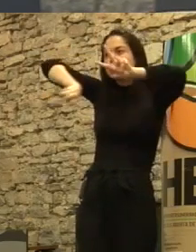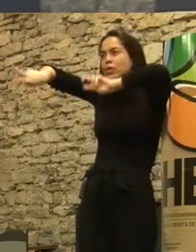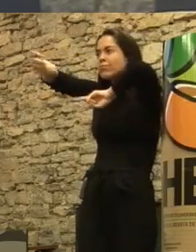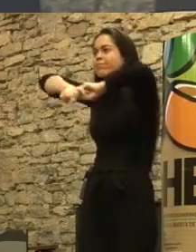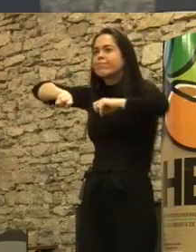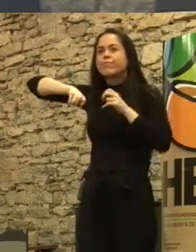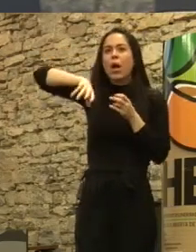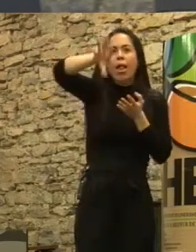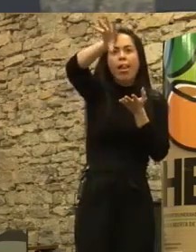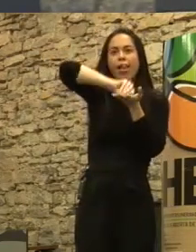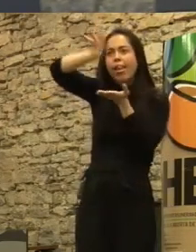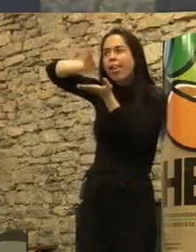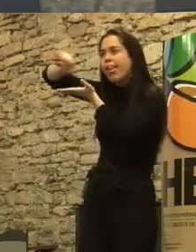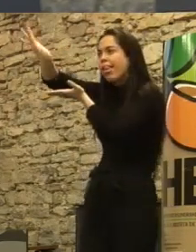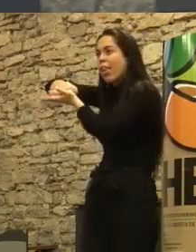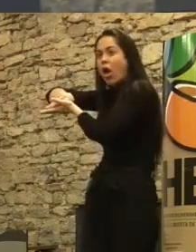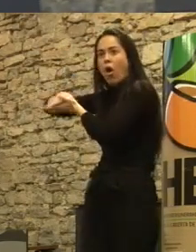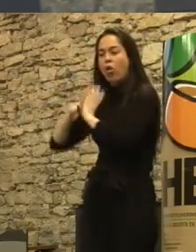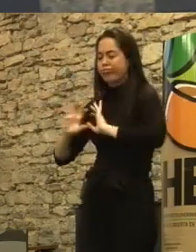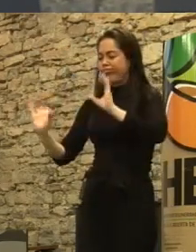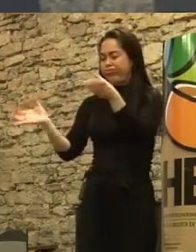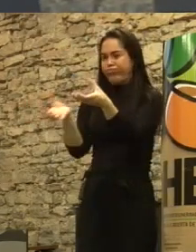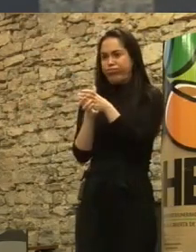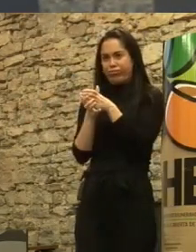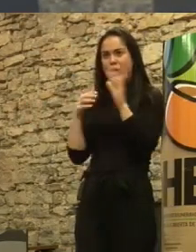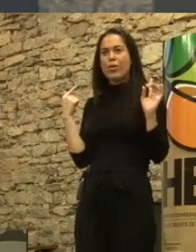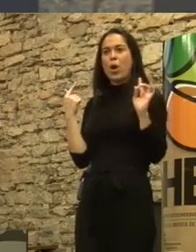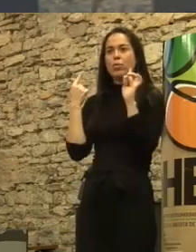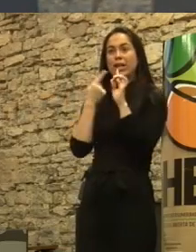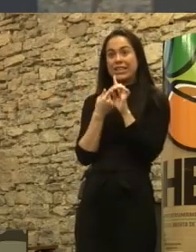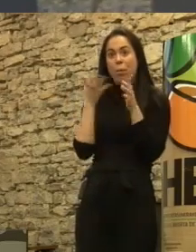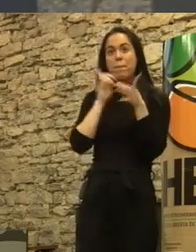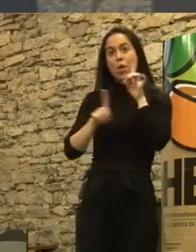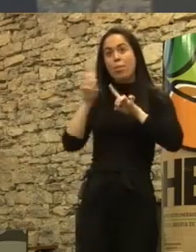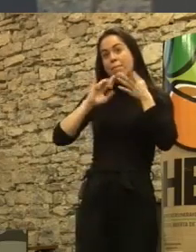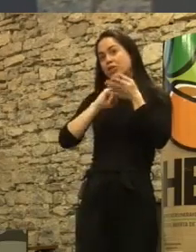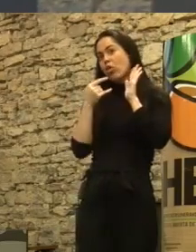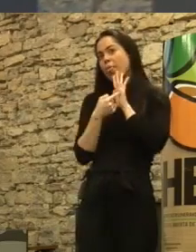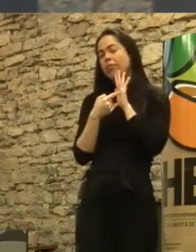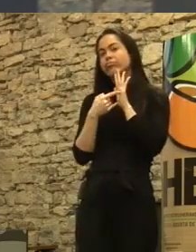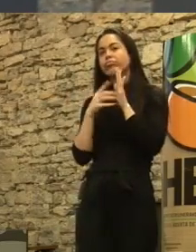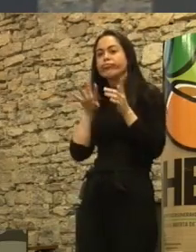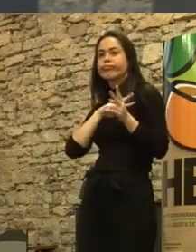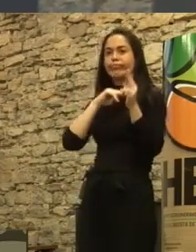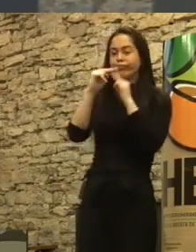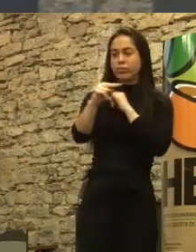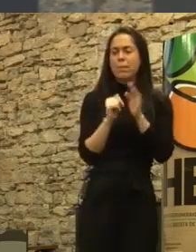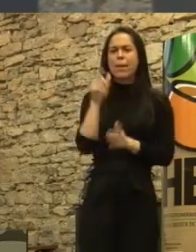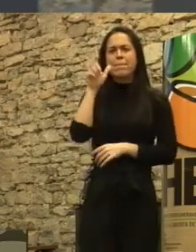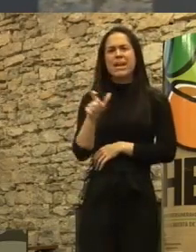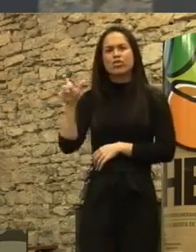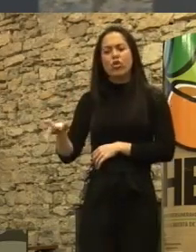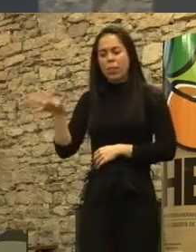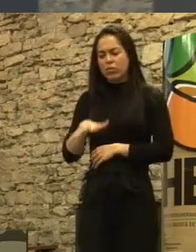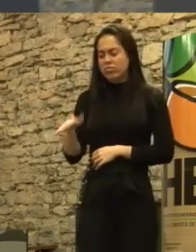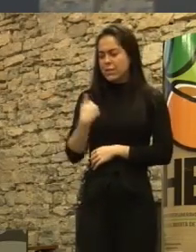idea innovadora para dar soluciones de impacto a un problema social. El emprendedor social. ¿Dónde está esta gente? Porque si yo la